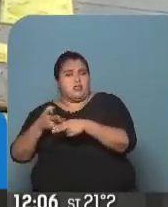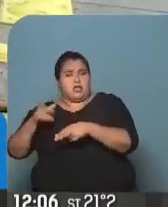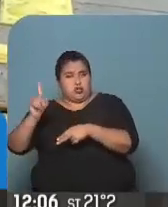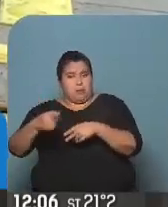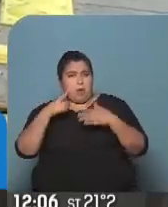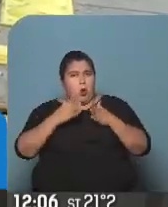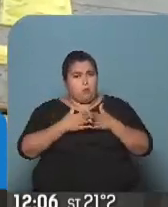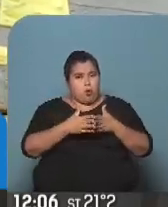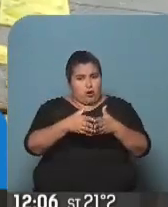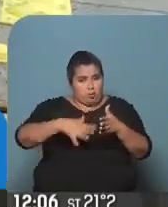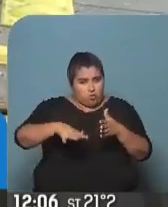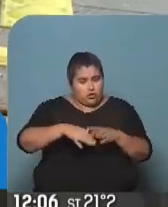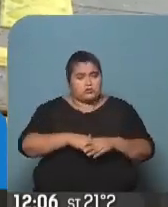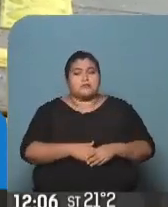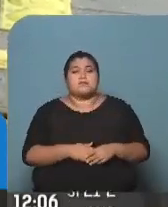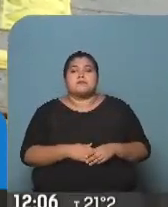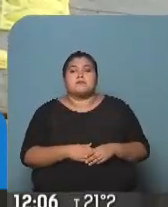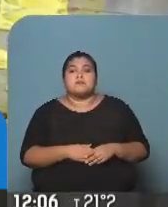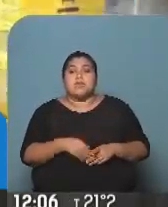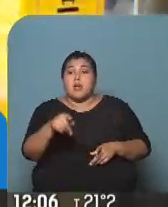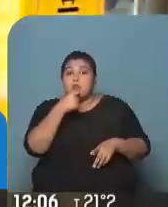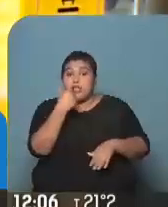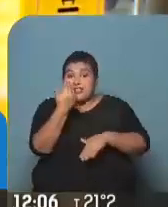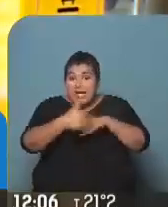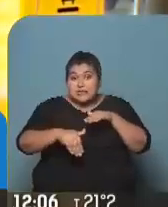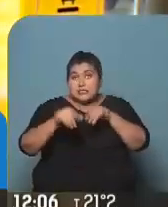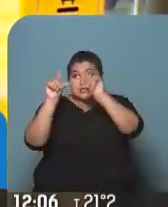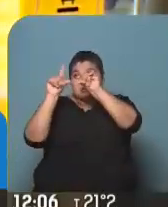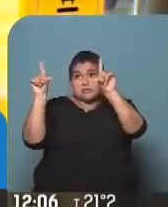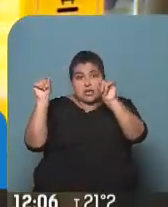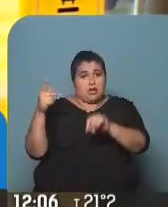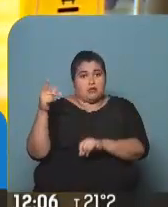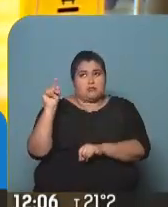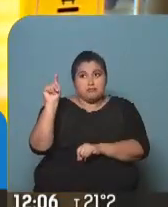El taxista no deberá prender el reloj, no lo tiene que hacer.